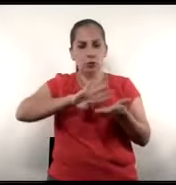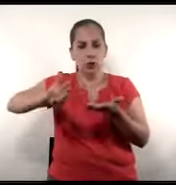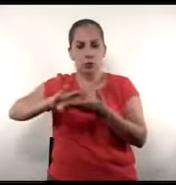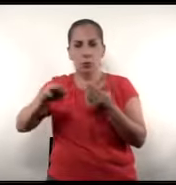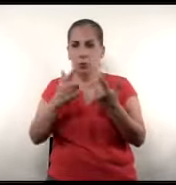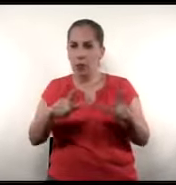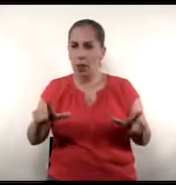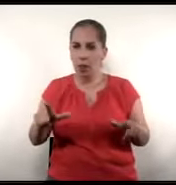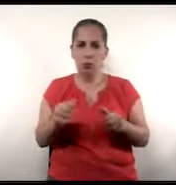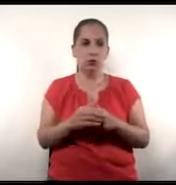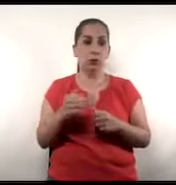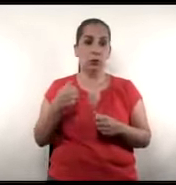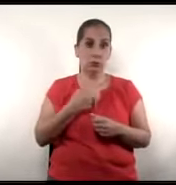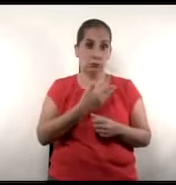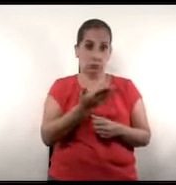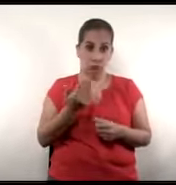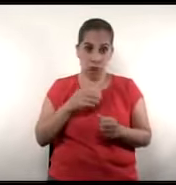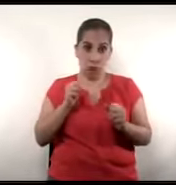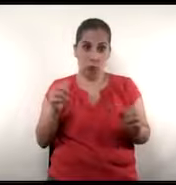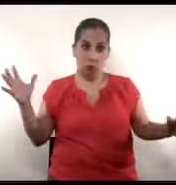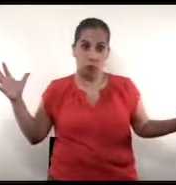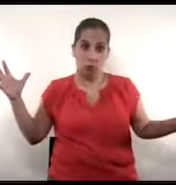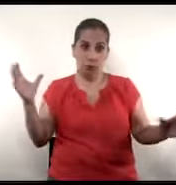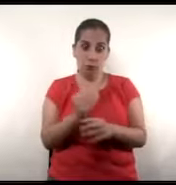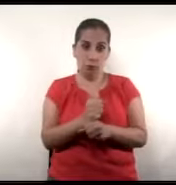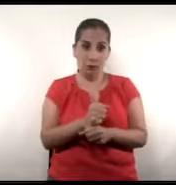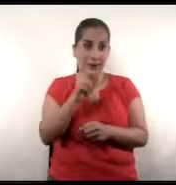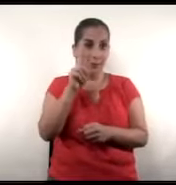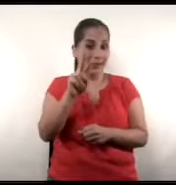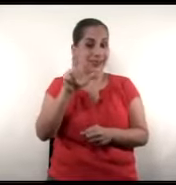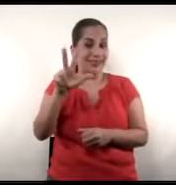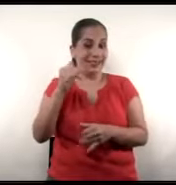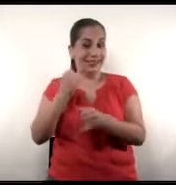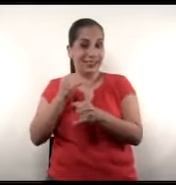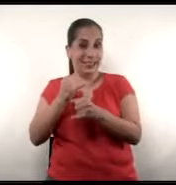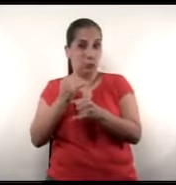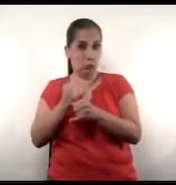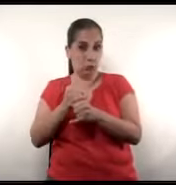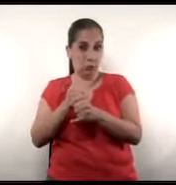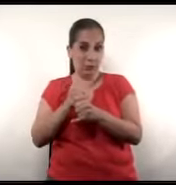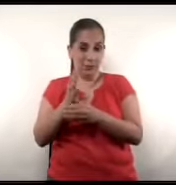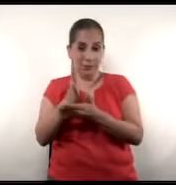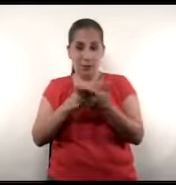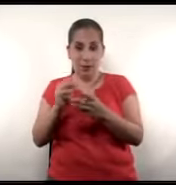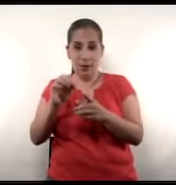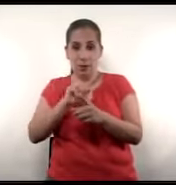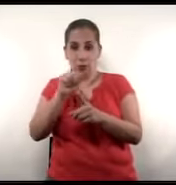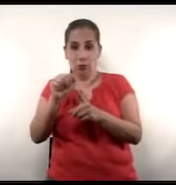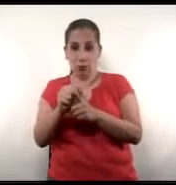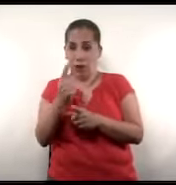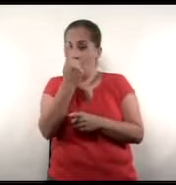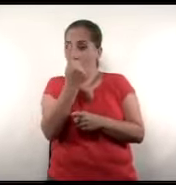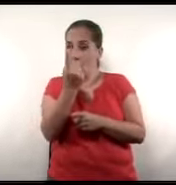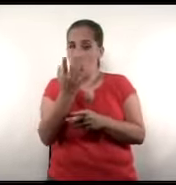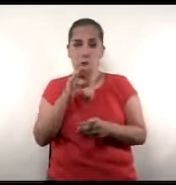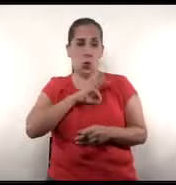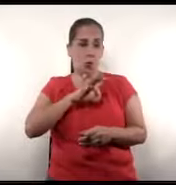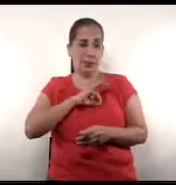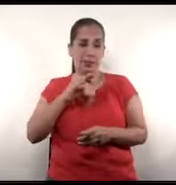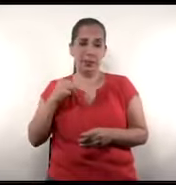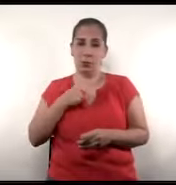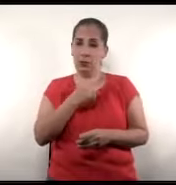Si nosotros fusionamos 23 instituciones del sector social en un solo Ministerio de Bienestar Social, van a